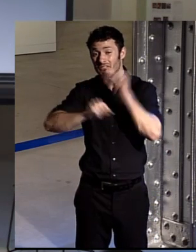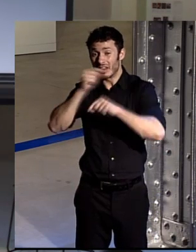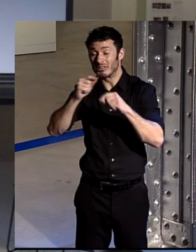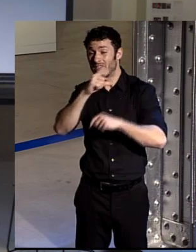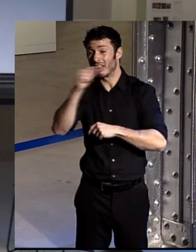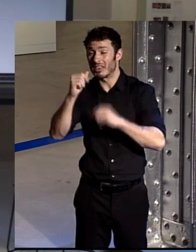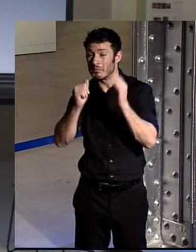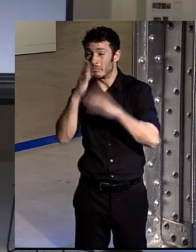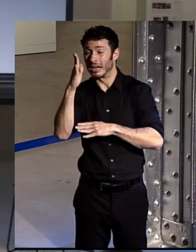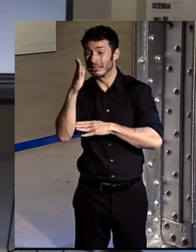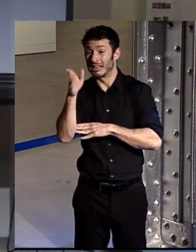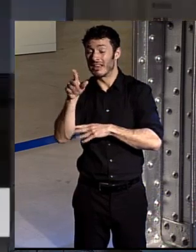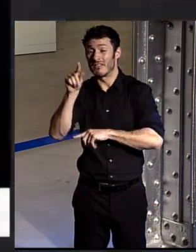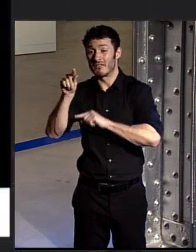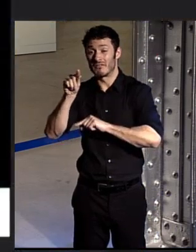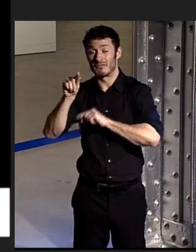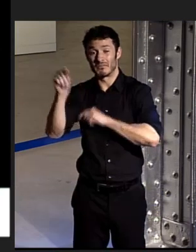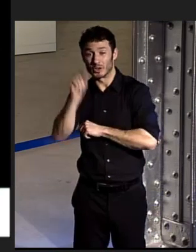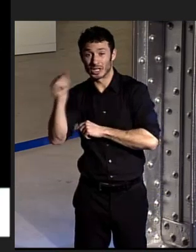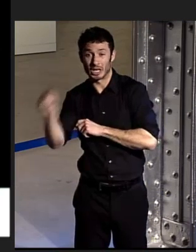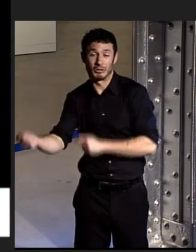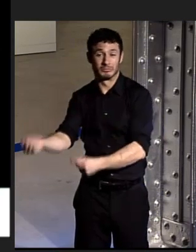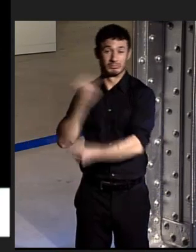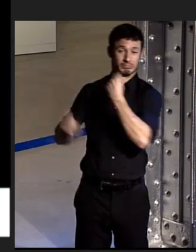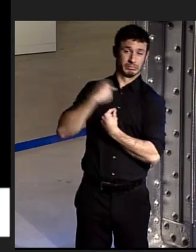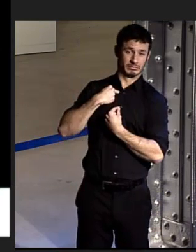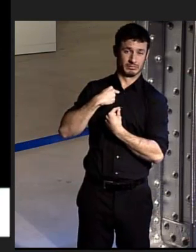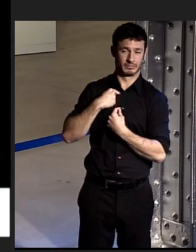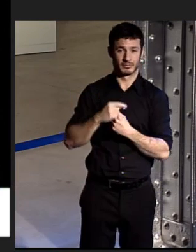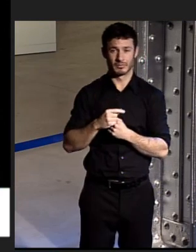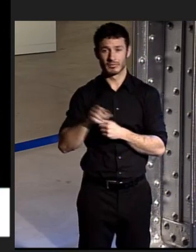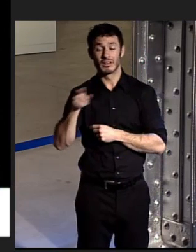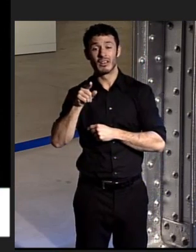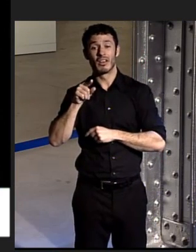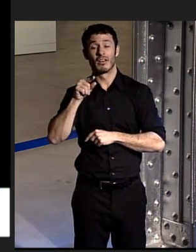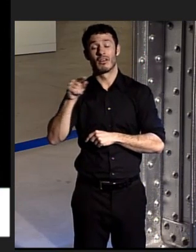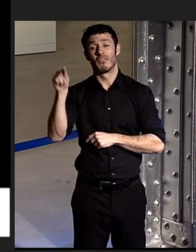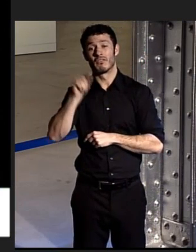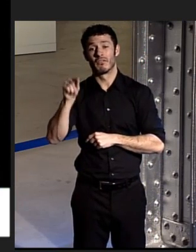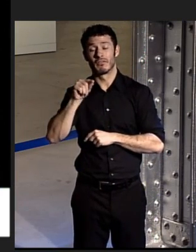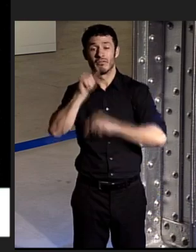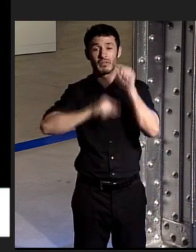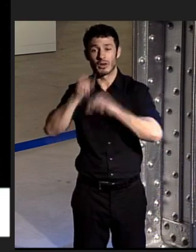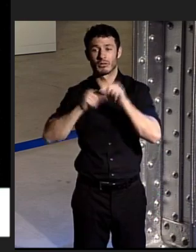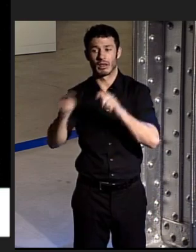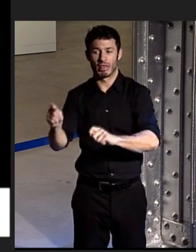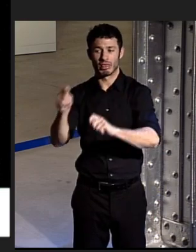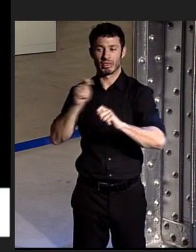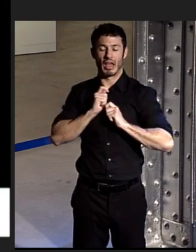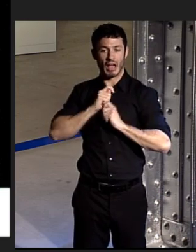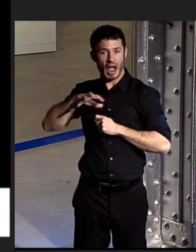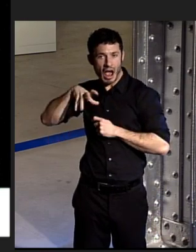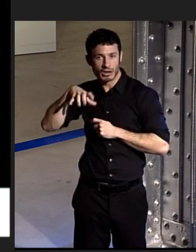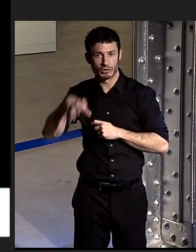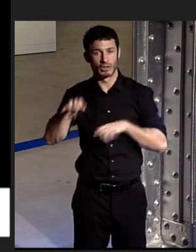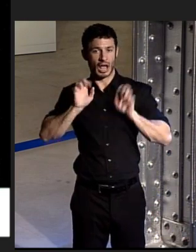mosquitos. Lo que se denominan los arbovirus, que viene del inglés arthropod virus, virus transmitidos por artrópodos, mosquitos o